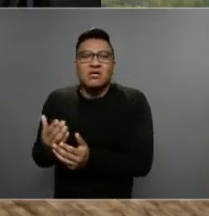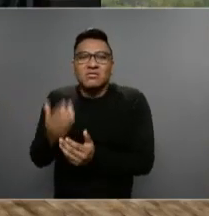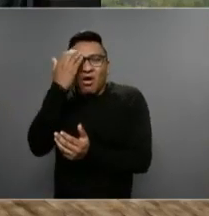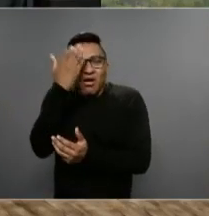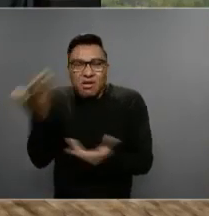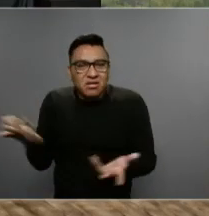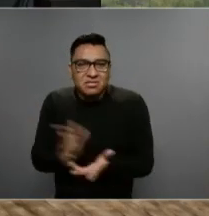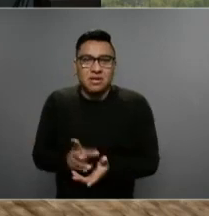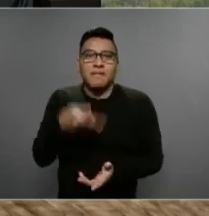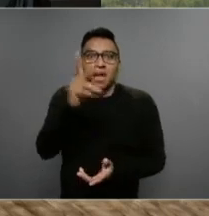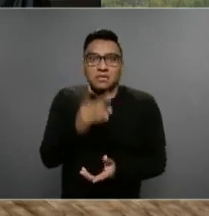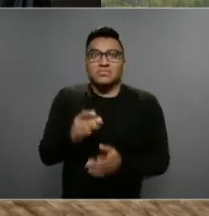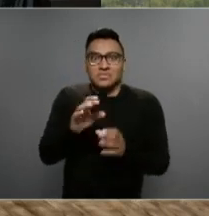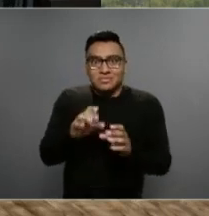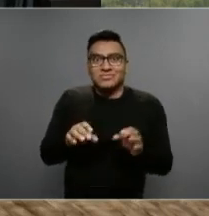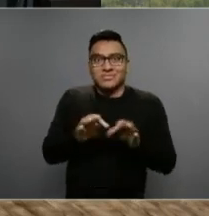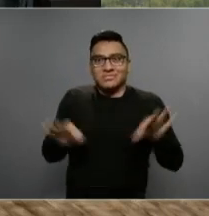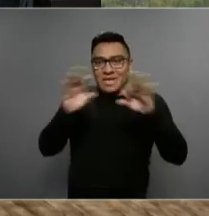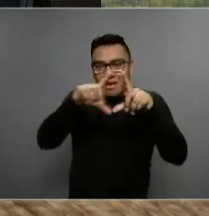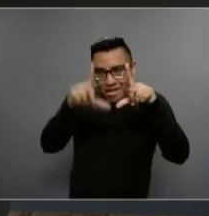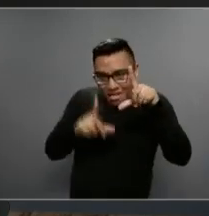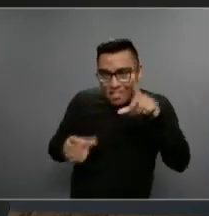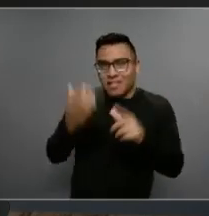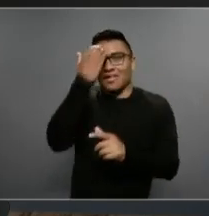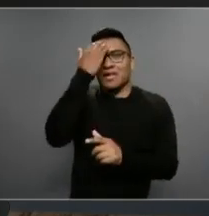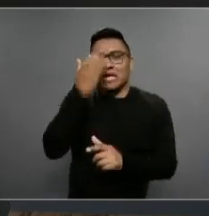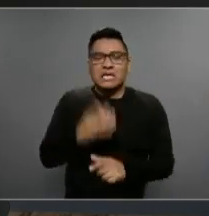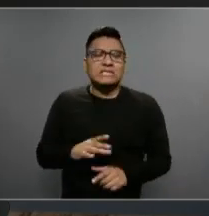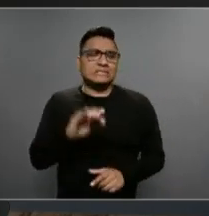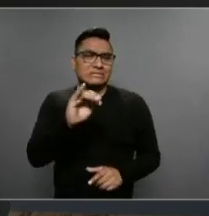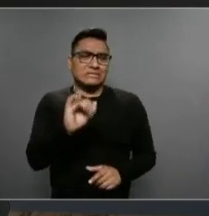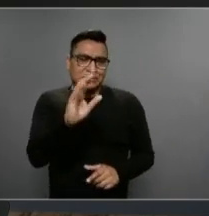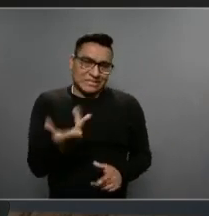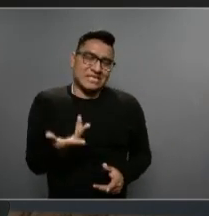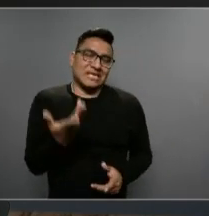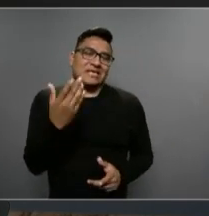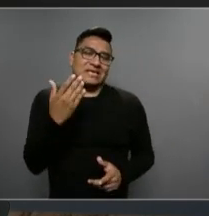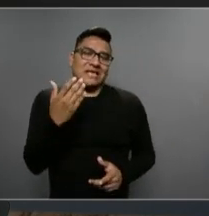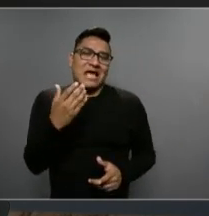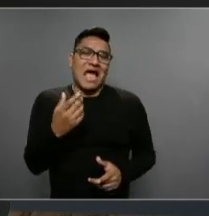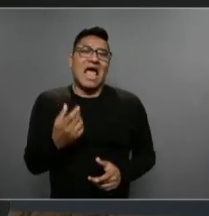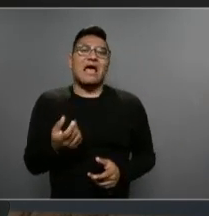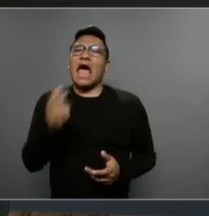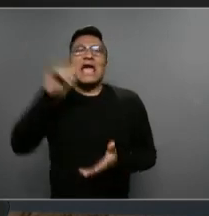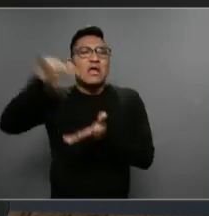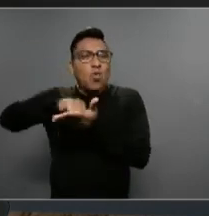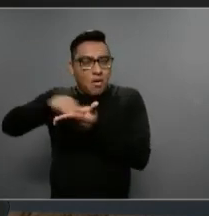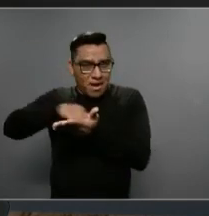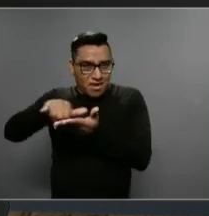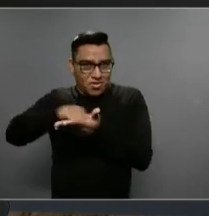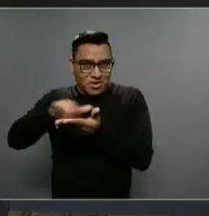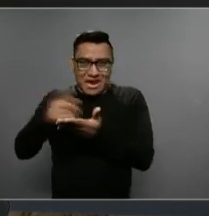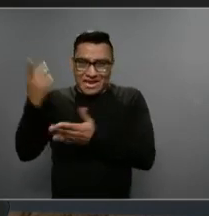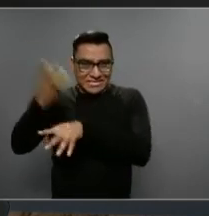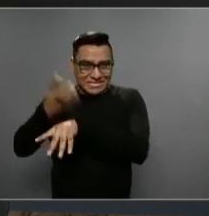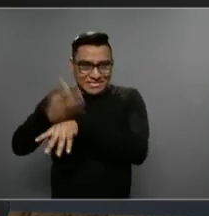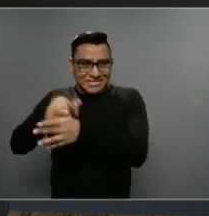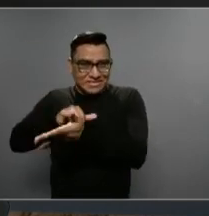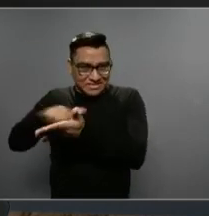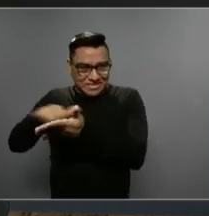Ahí se van a dar cuenta de qué se trata esto. Mira, inclusive hay, por ejemplo, en el caso de Nueva York,